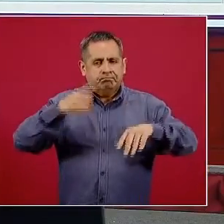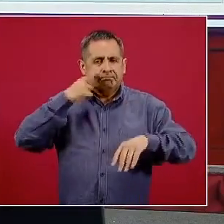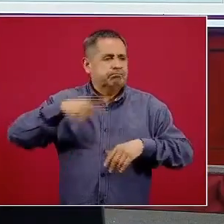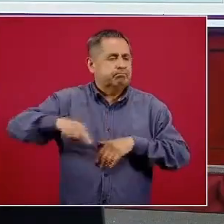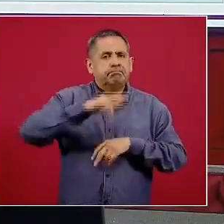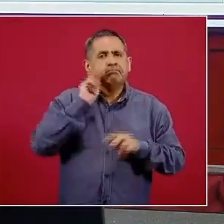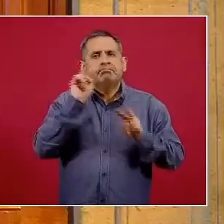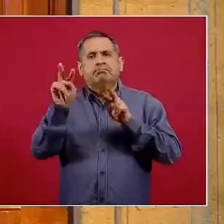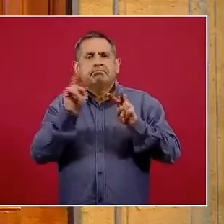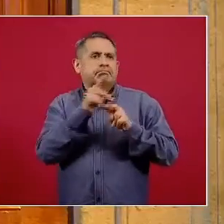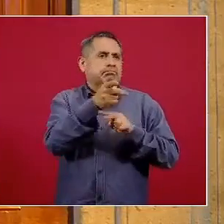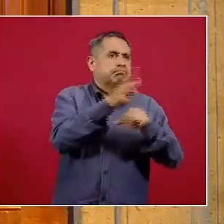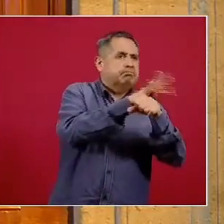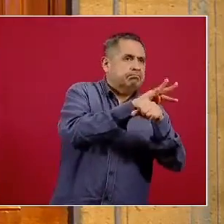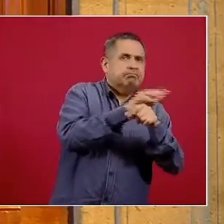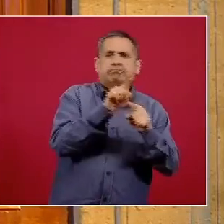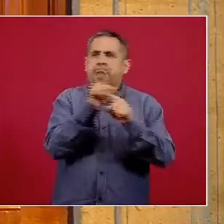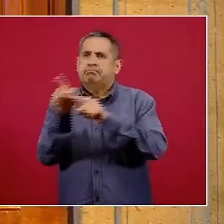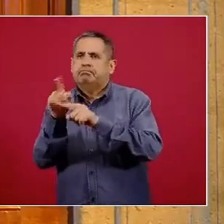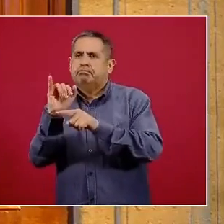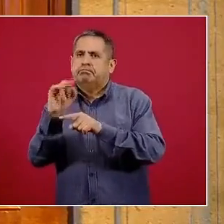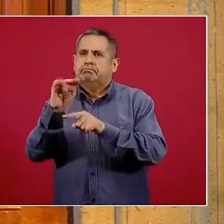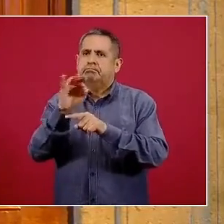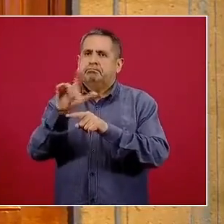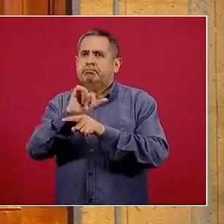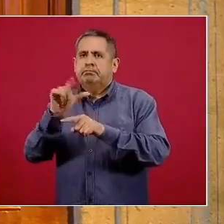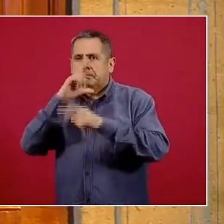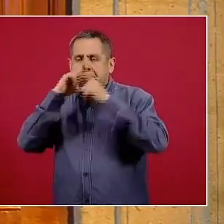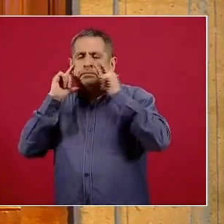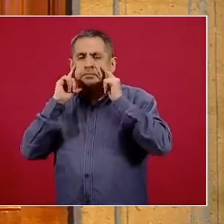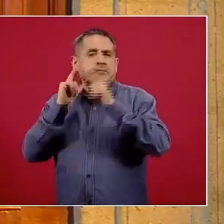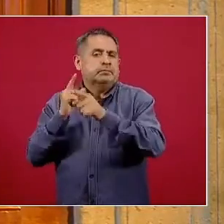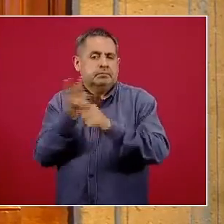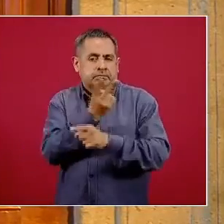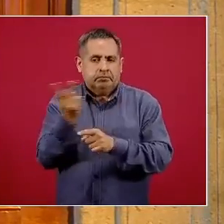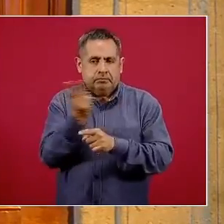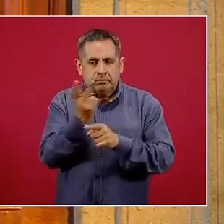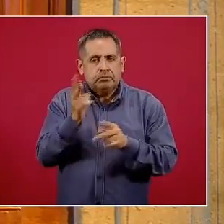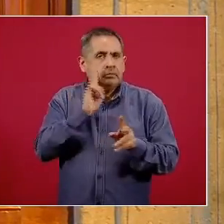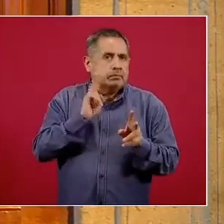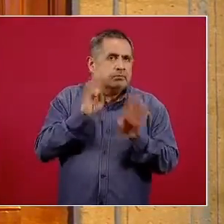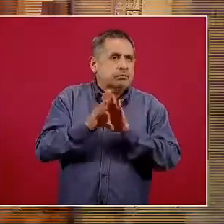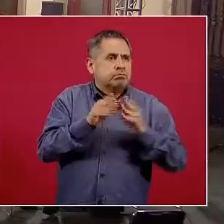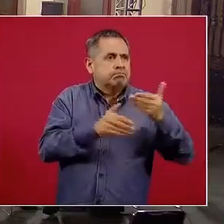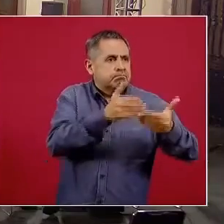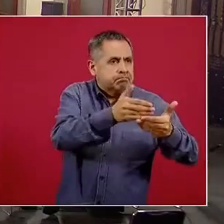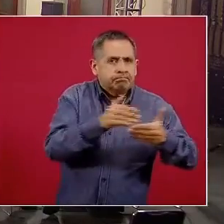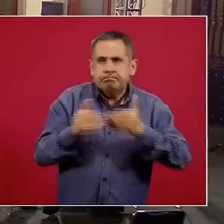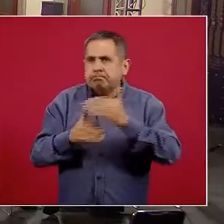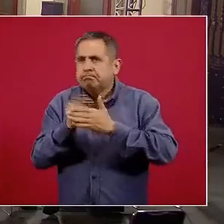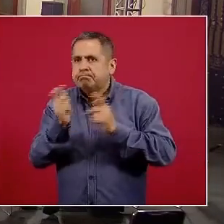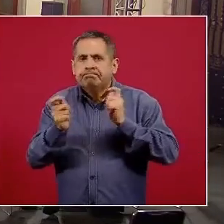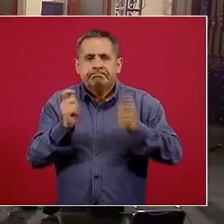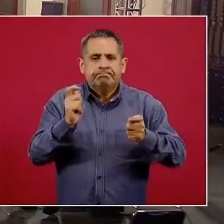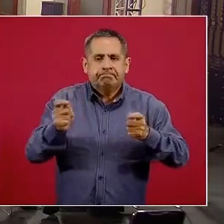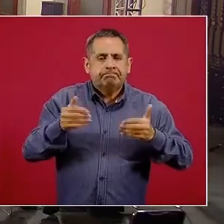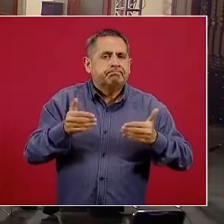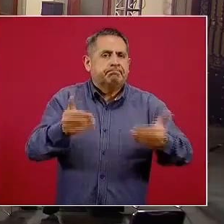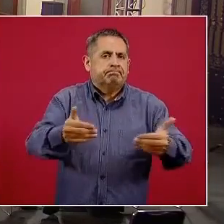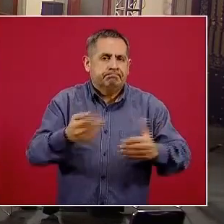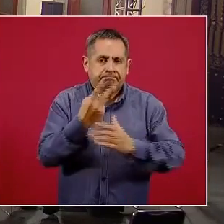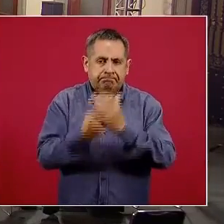estas conferencias el comportamiento de influenza, y entonces poder empezar a ver cómo se comportan ambas enfermedades al mismo